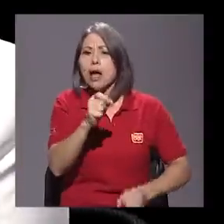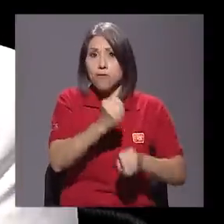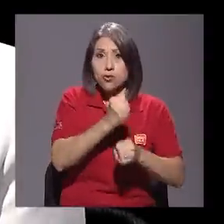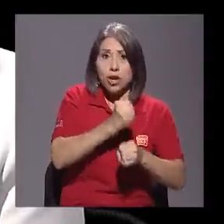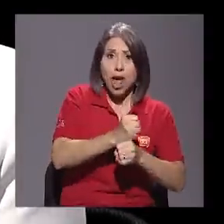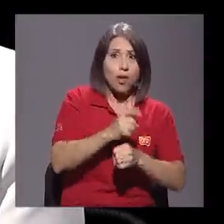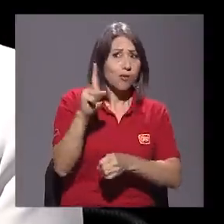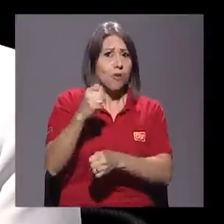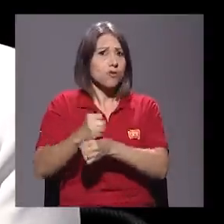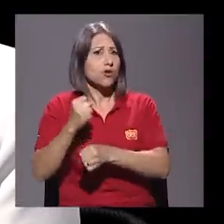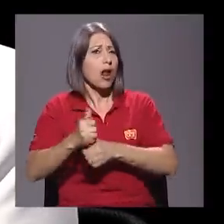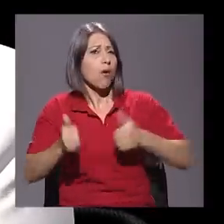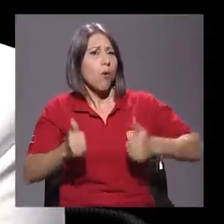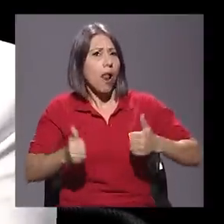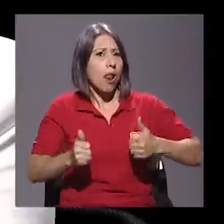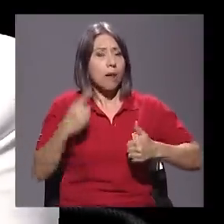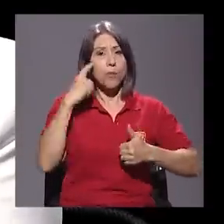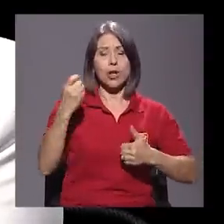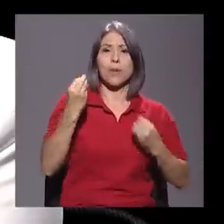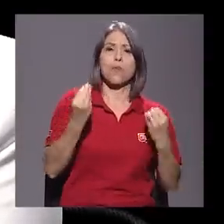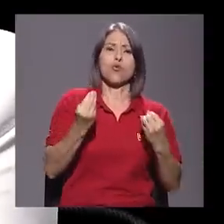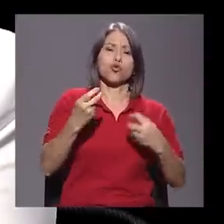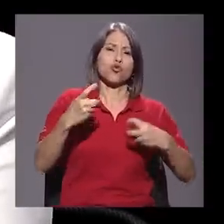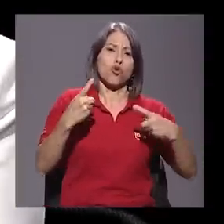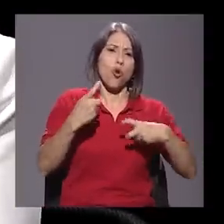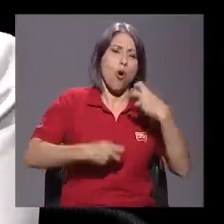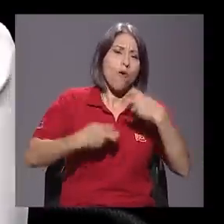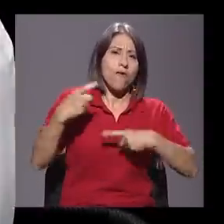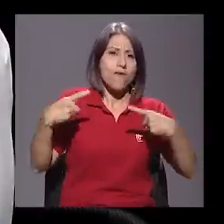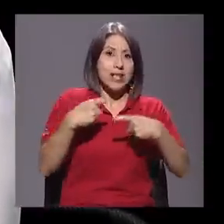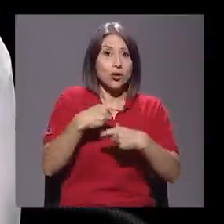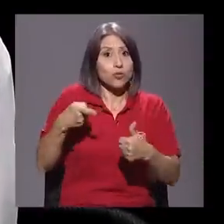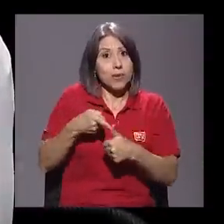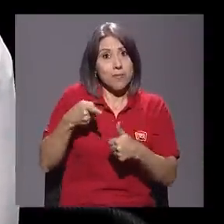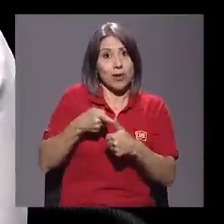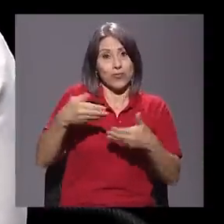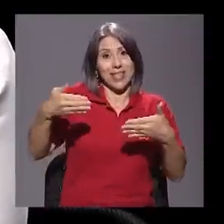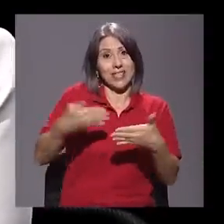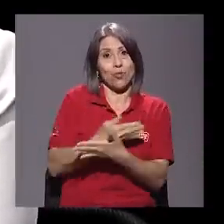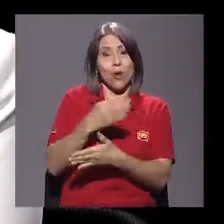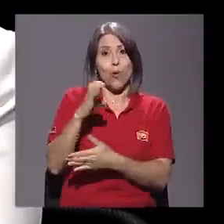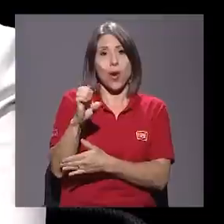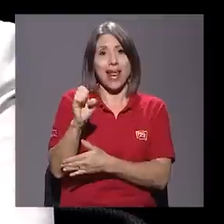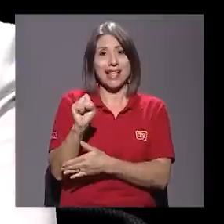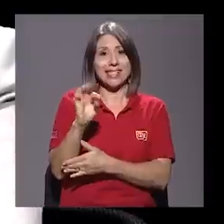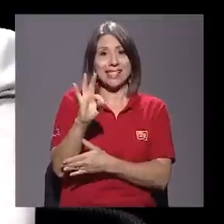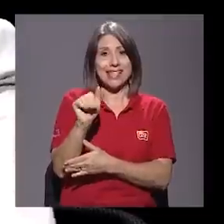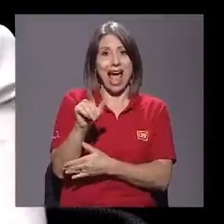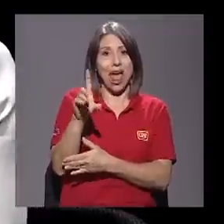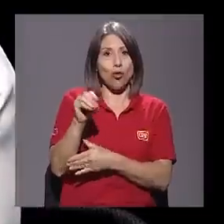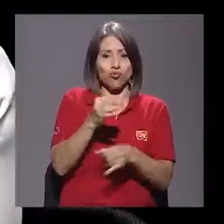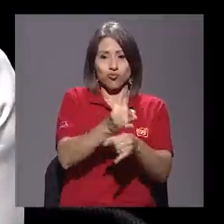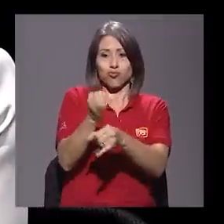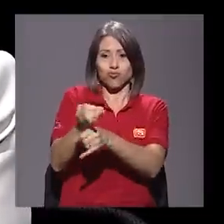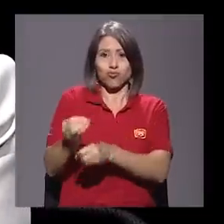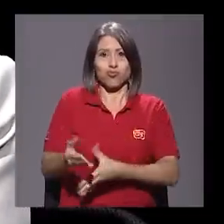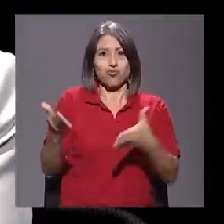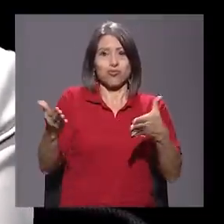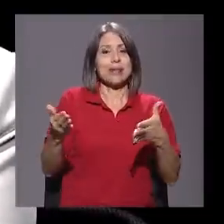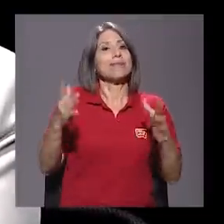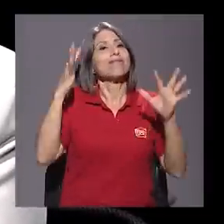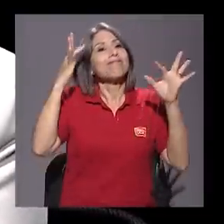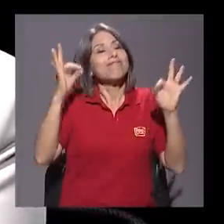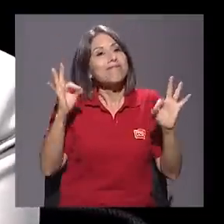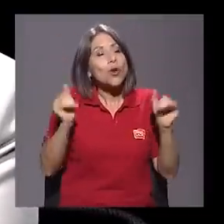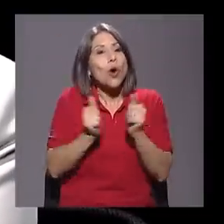Porque ha estado marcada por muchos conflictos. Primero, ese conflicto de ese nuevo Estado pretendiendo liderarse bajo principios de